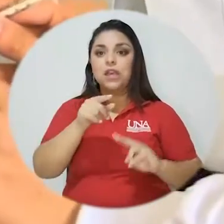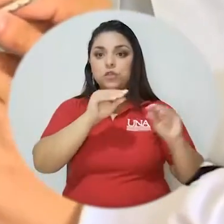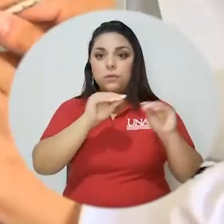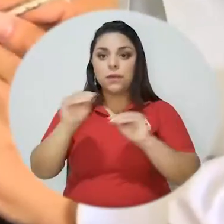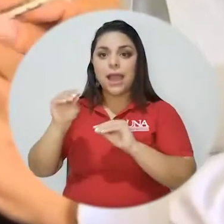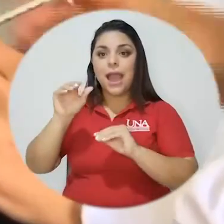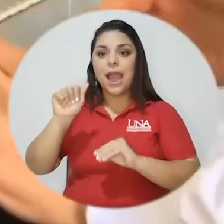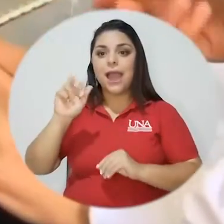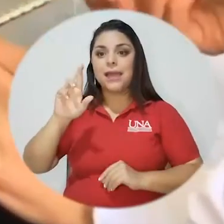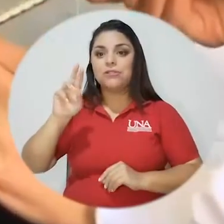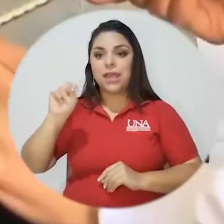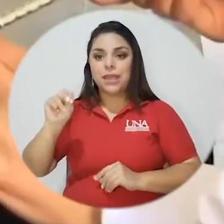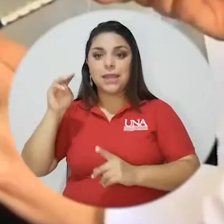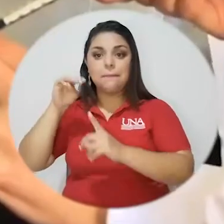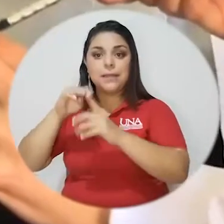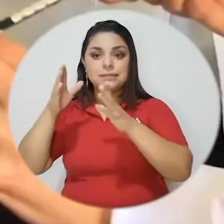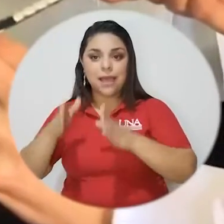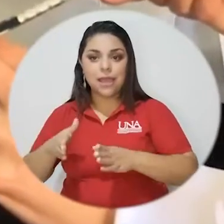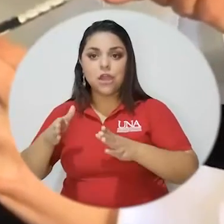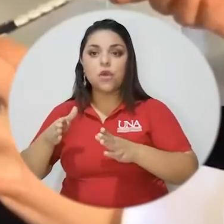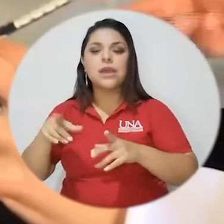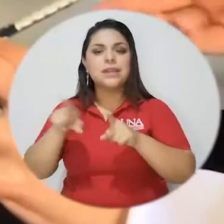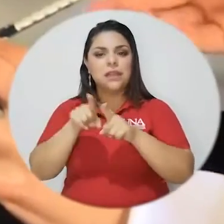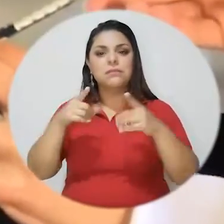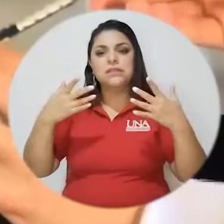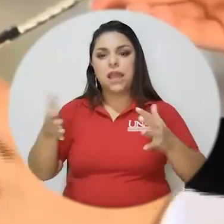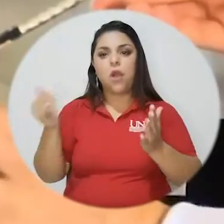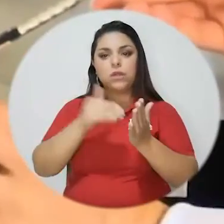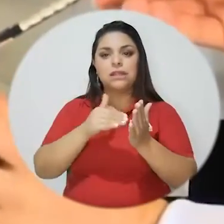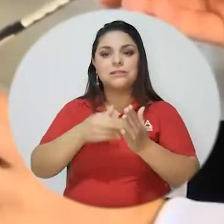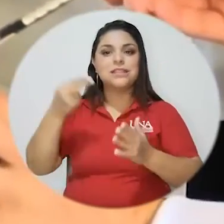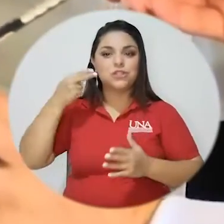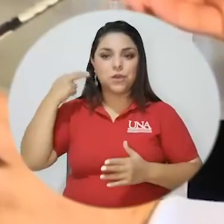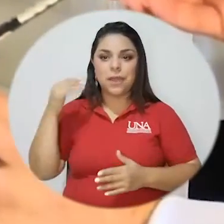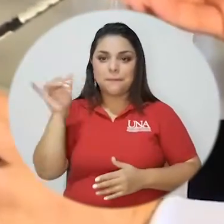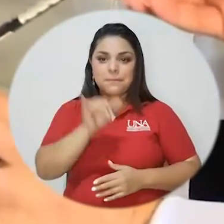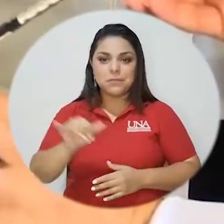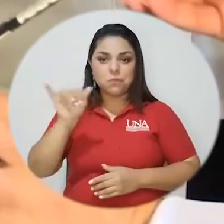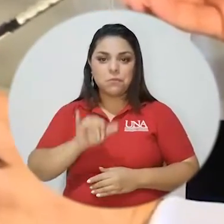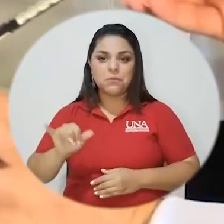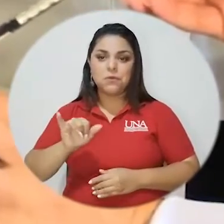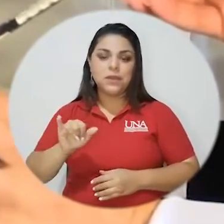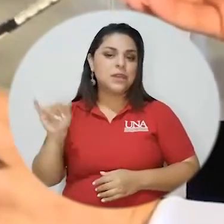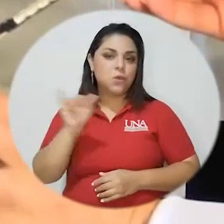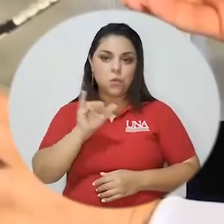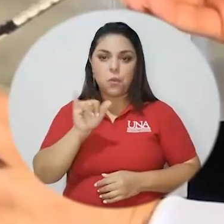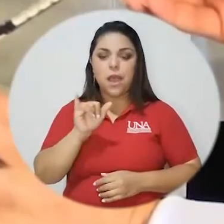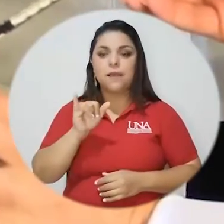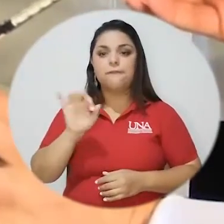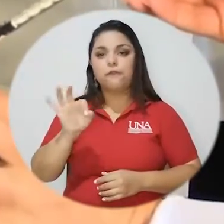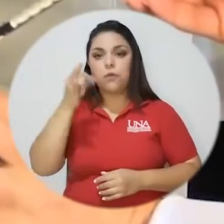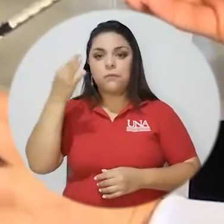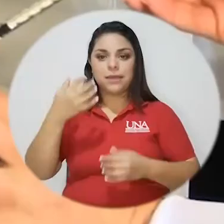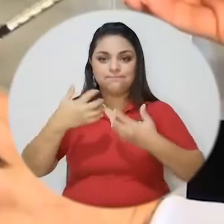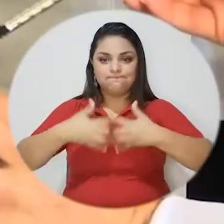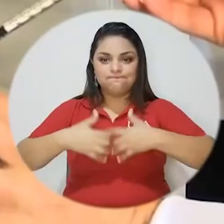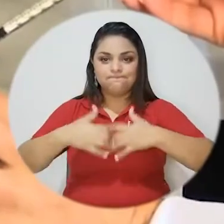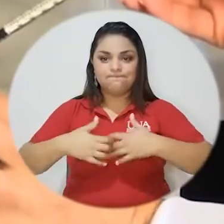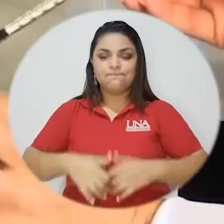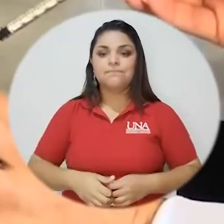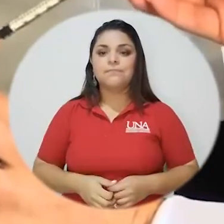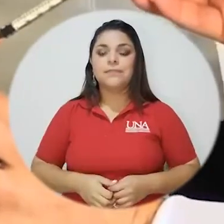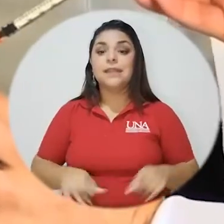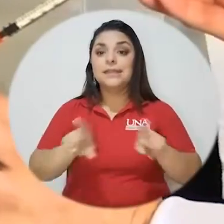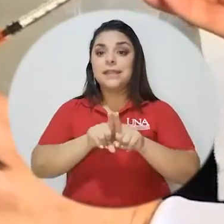esta se transcribe a ARN mensajero y es otra vez la misma historia que ya escuchamos hace unos segundos. O sea, es exactamente el mismo